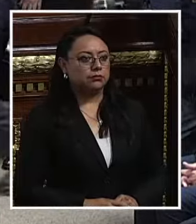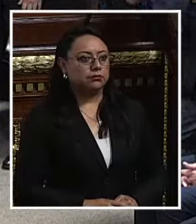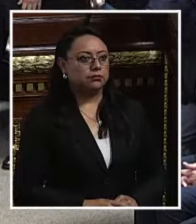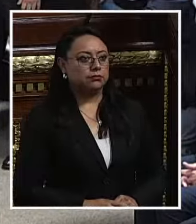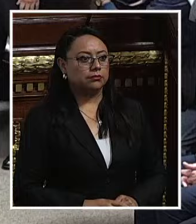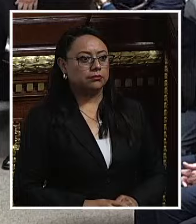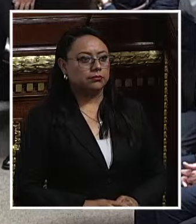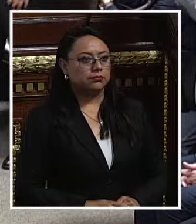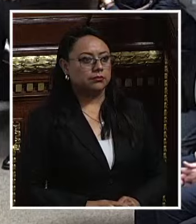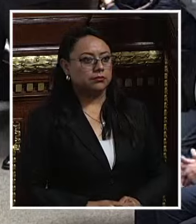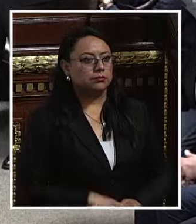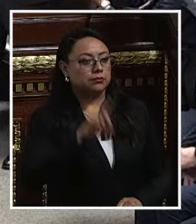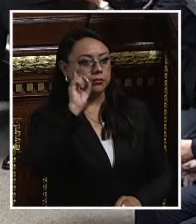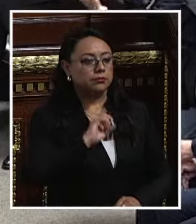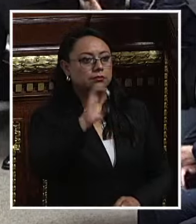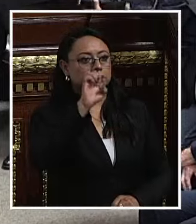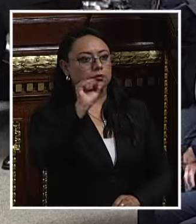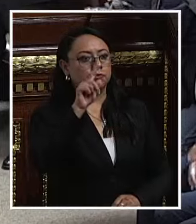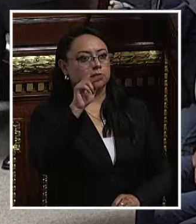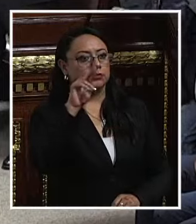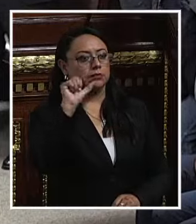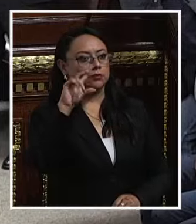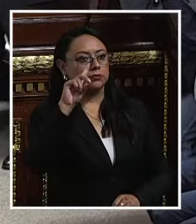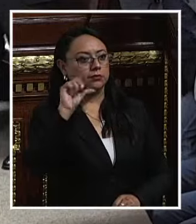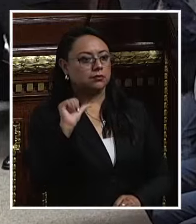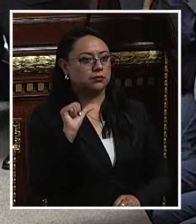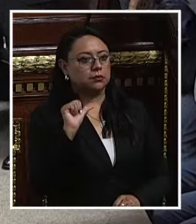Estrada Barba Elvia Guadalupe.